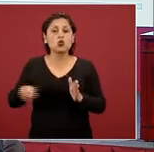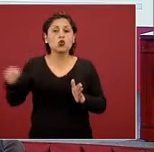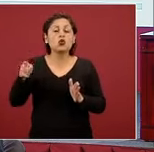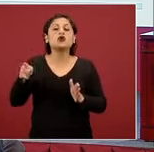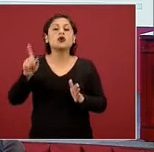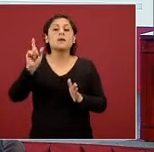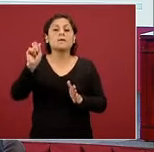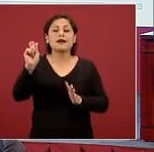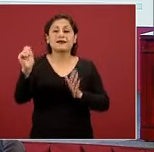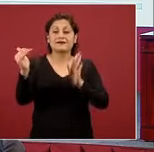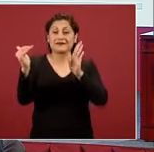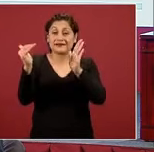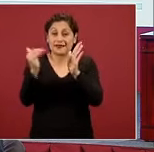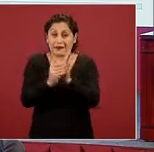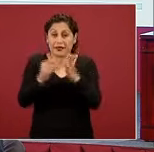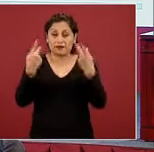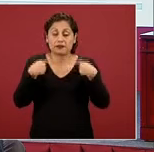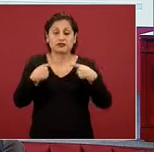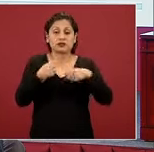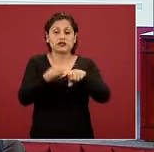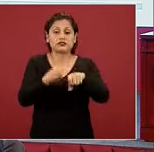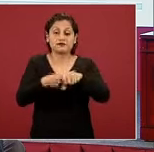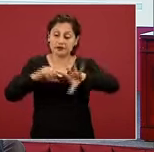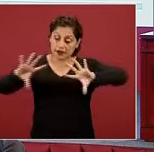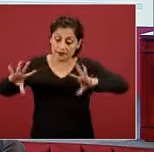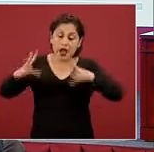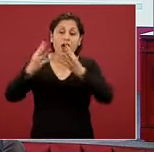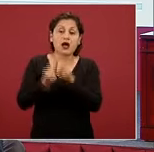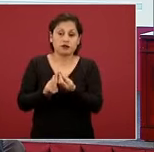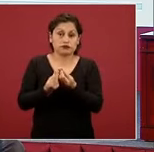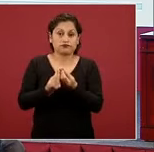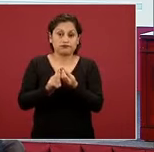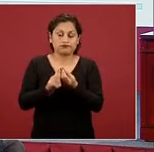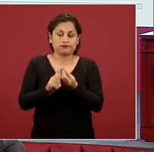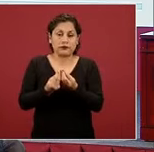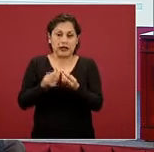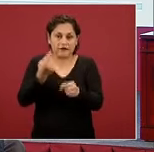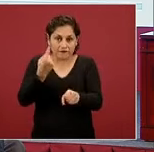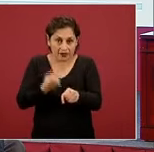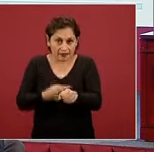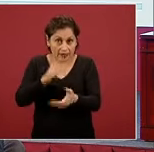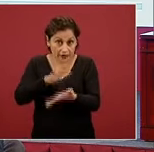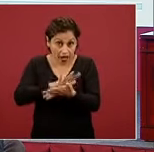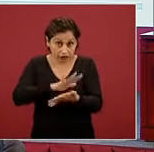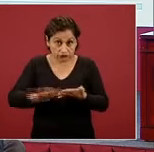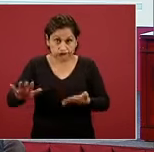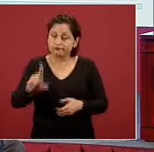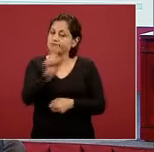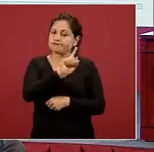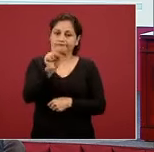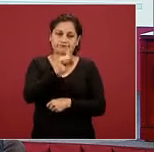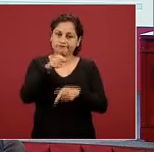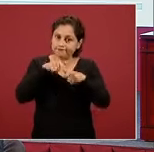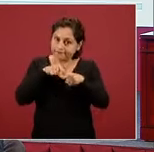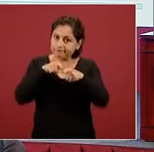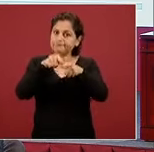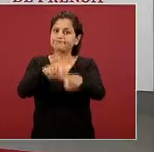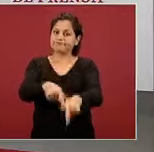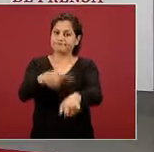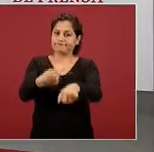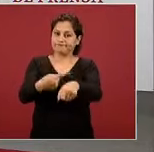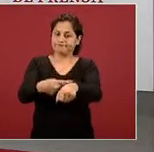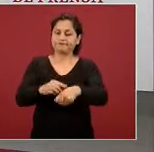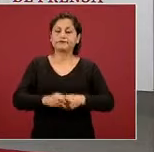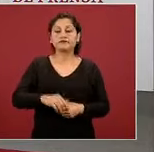casos confirmados durante todo el verano. No cesó la transmisión, no cesó. Y